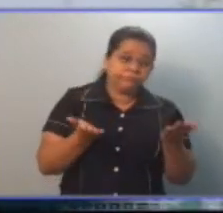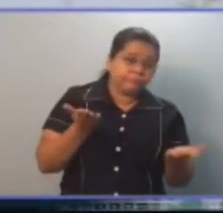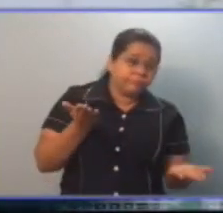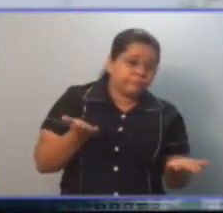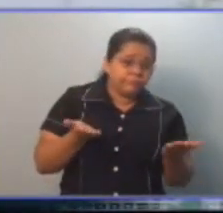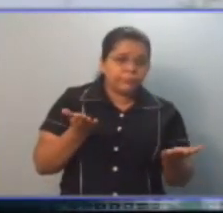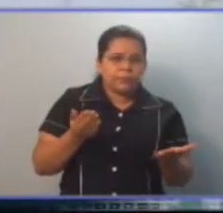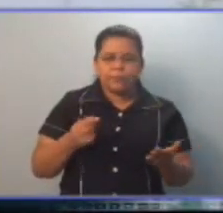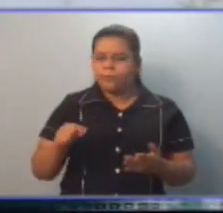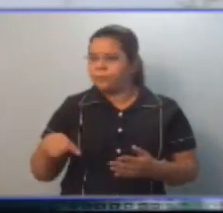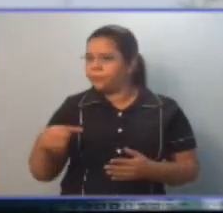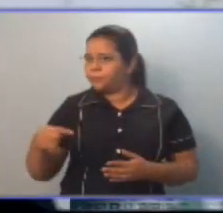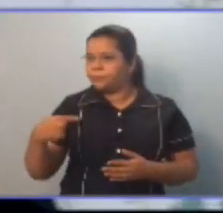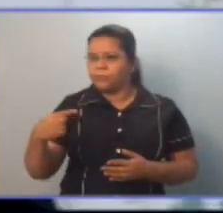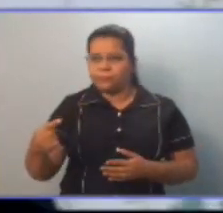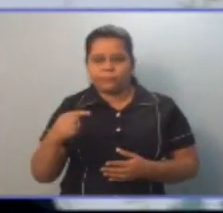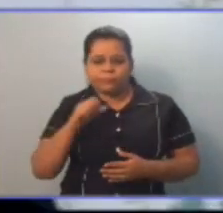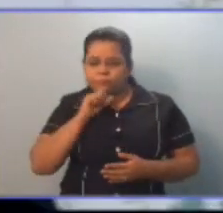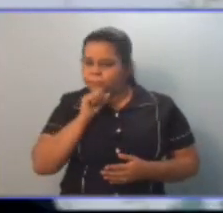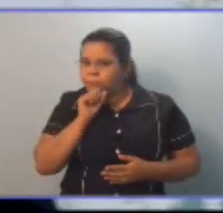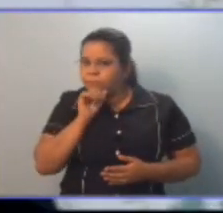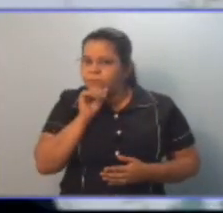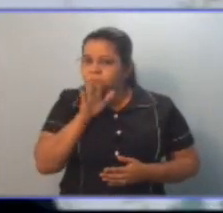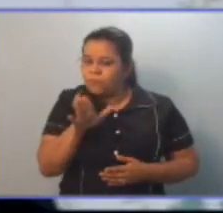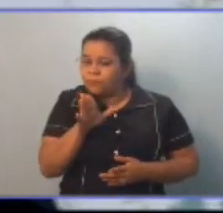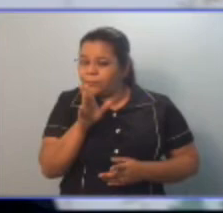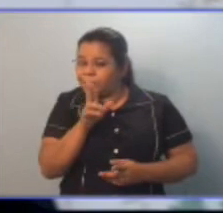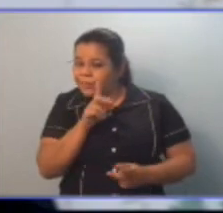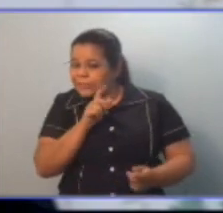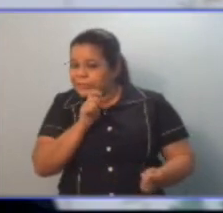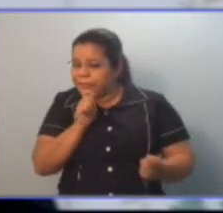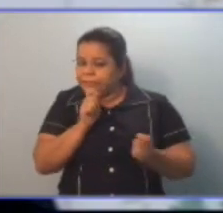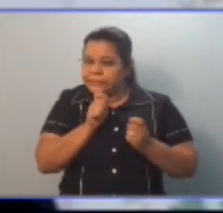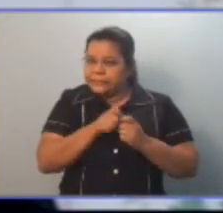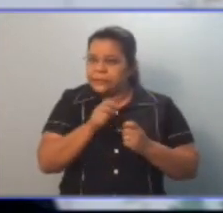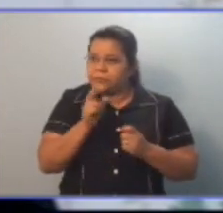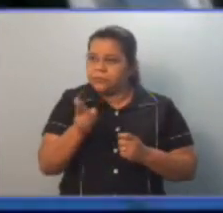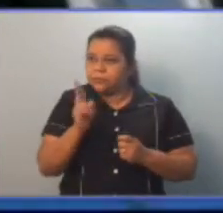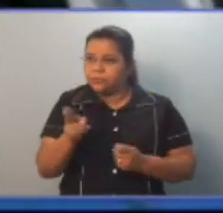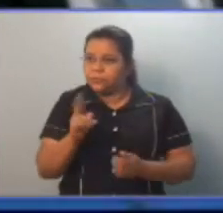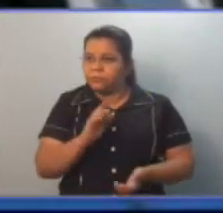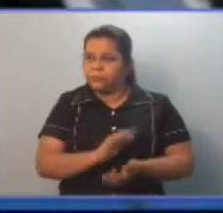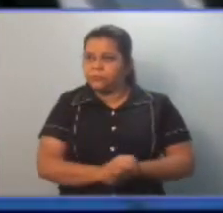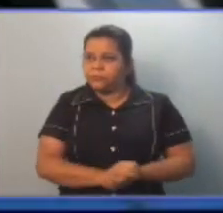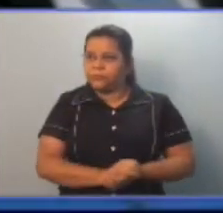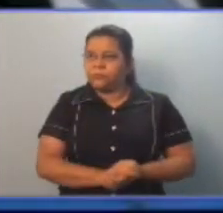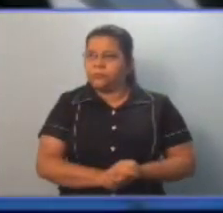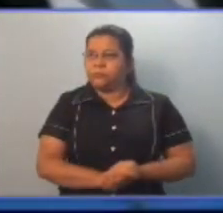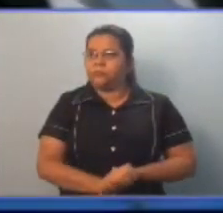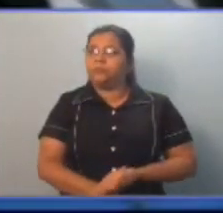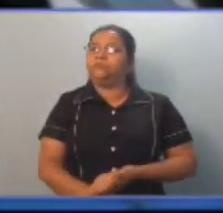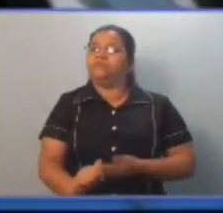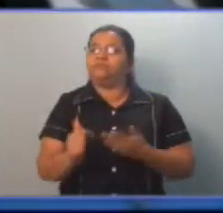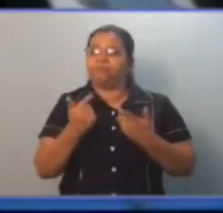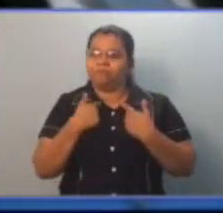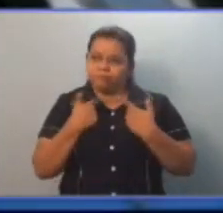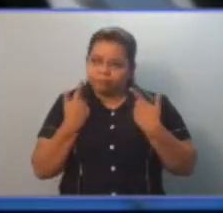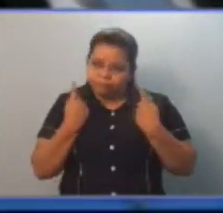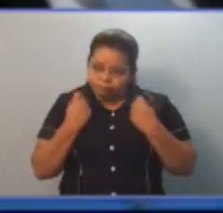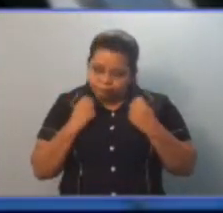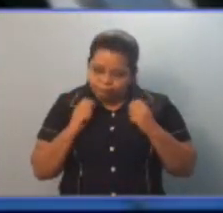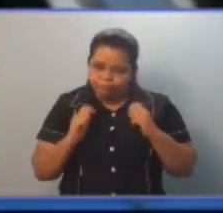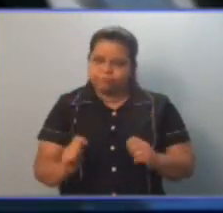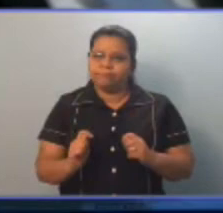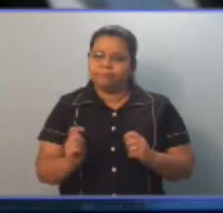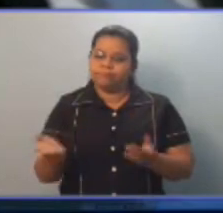No siempre la respuesta tiene que ser de la misma naturaleza. Voy a intentar reformular